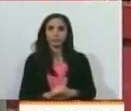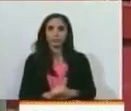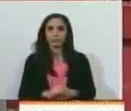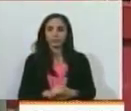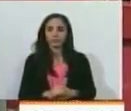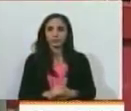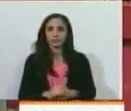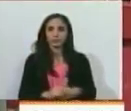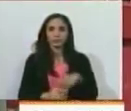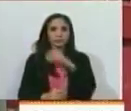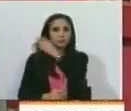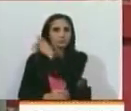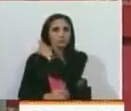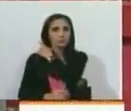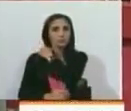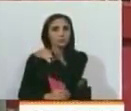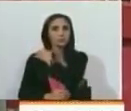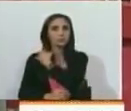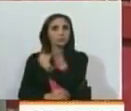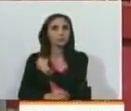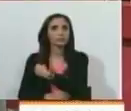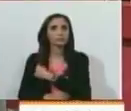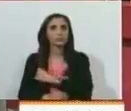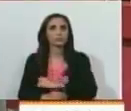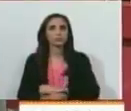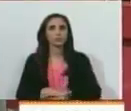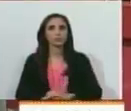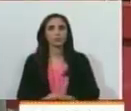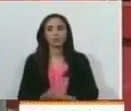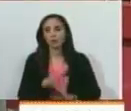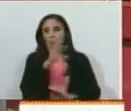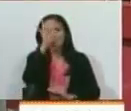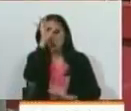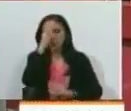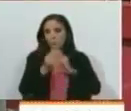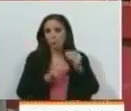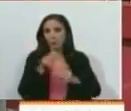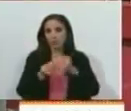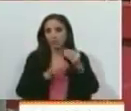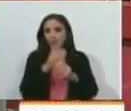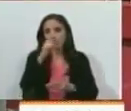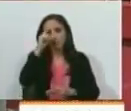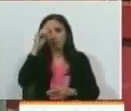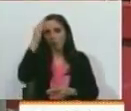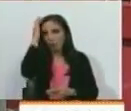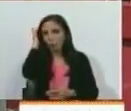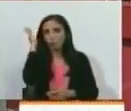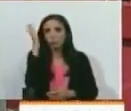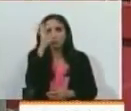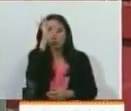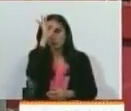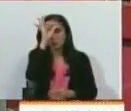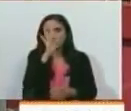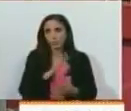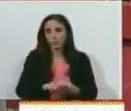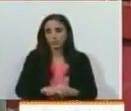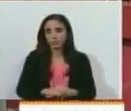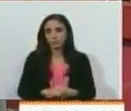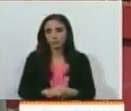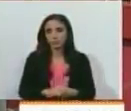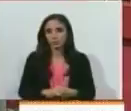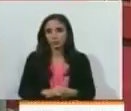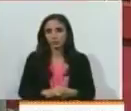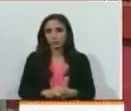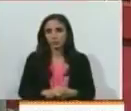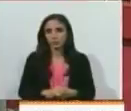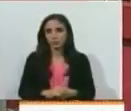sabemos si se va a dejar arrastrar por esos que eran partidos y ya no son. No sabemos si Ramos Jalú